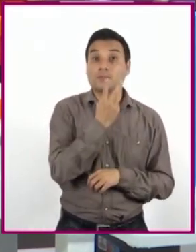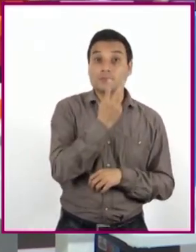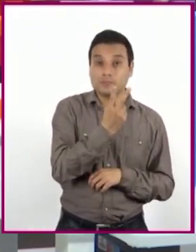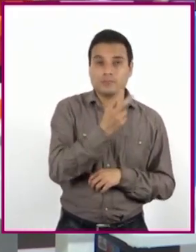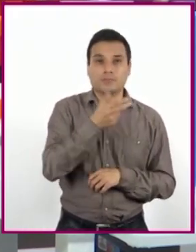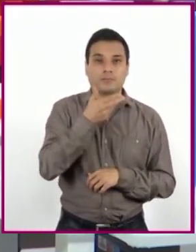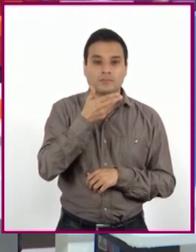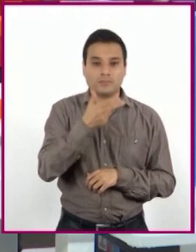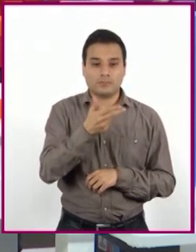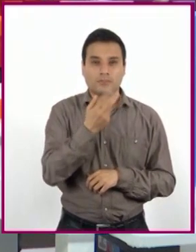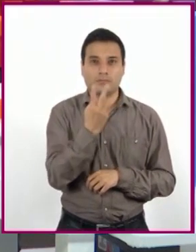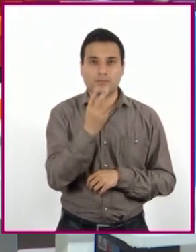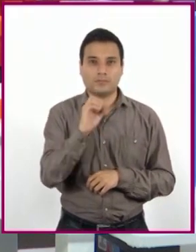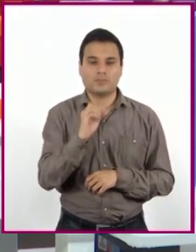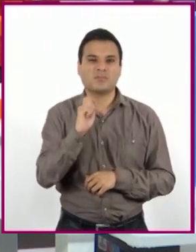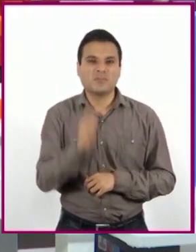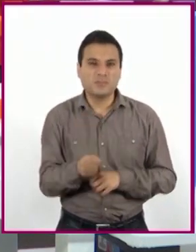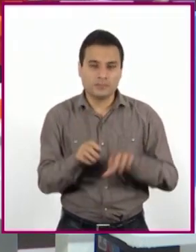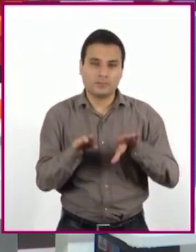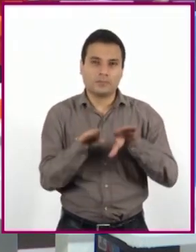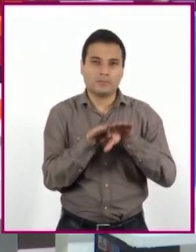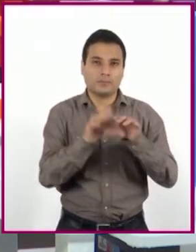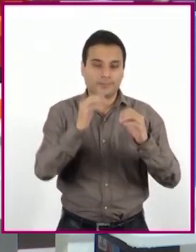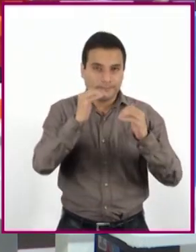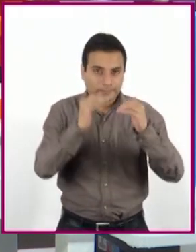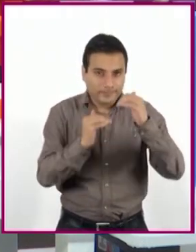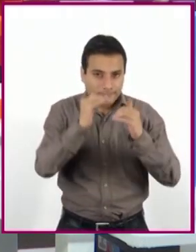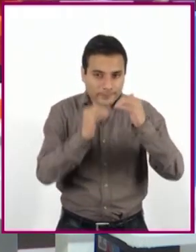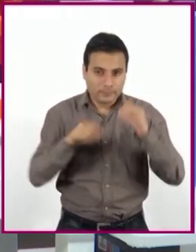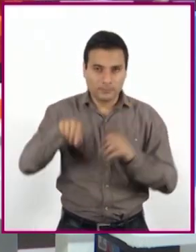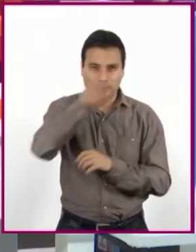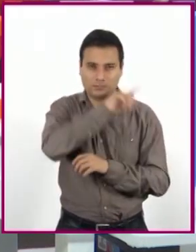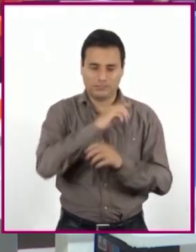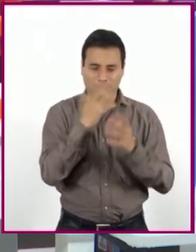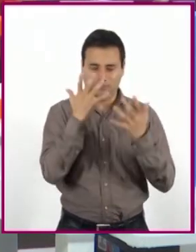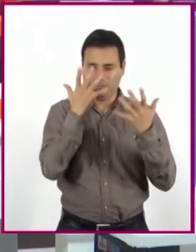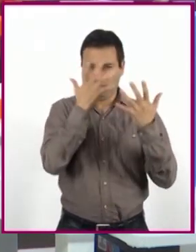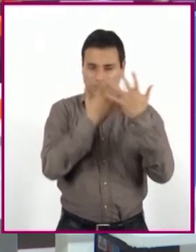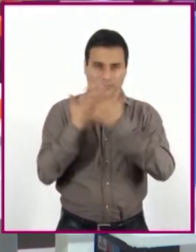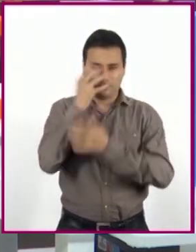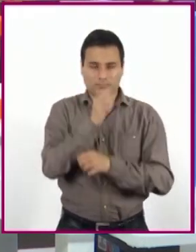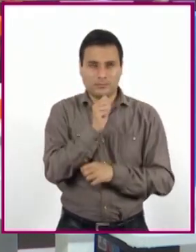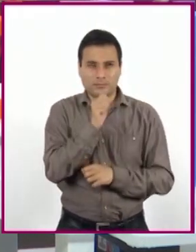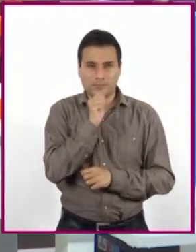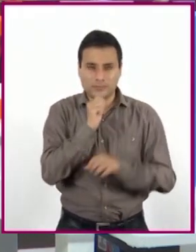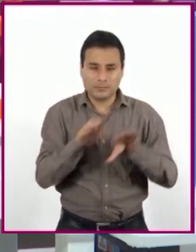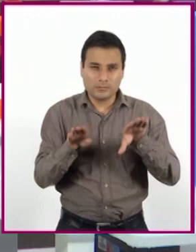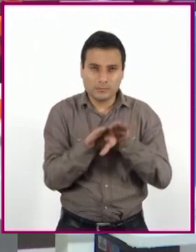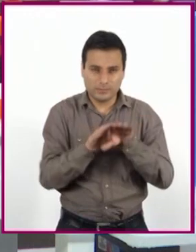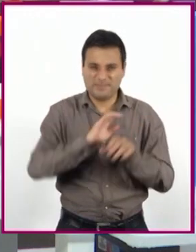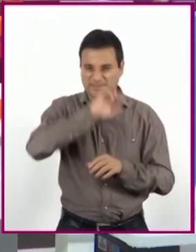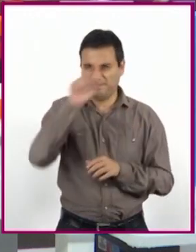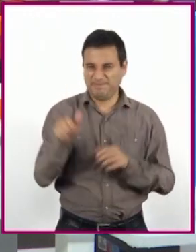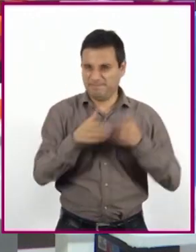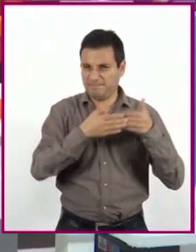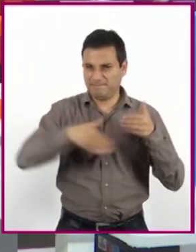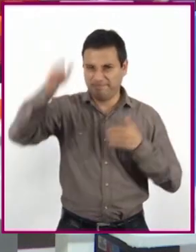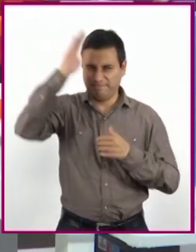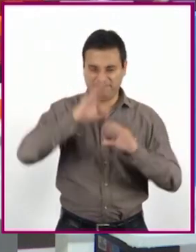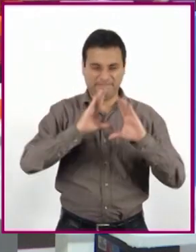2H2O son para balancear la ecuación. No se preocupen si en este momento no pueden realizarla. La aprenderán en sesiones